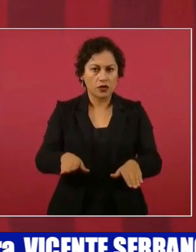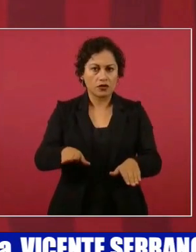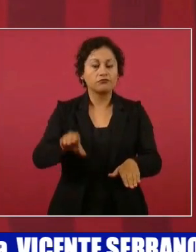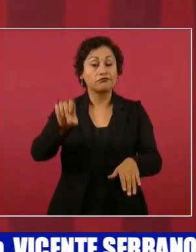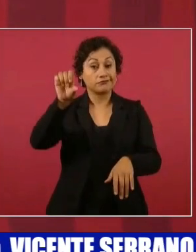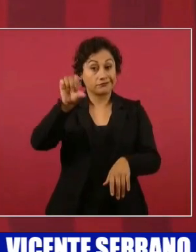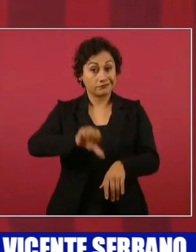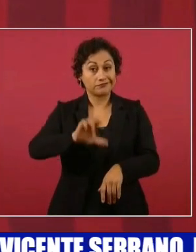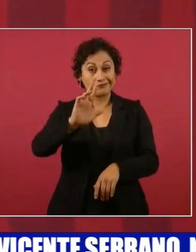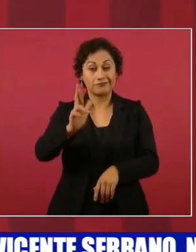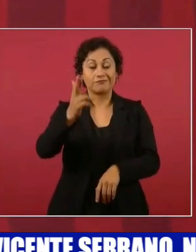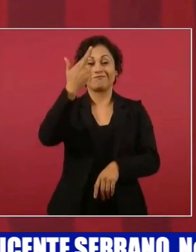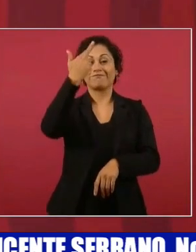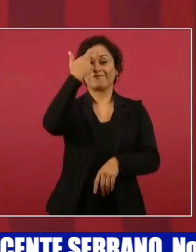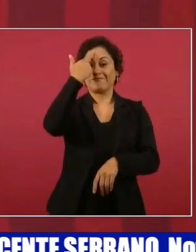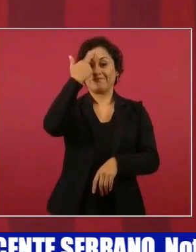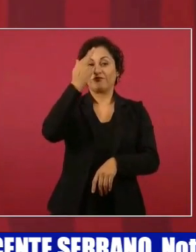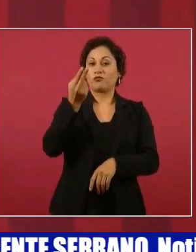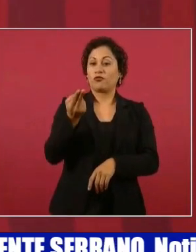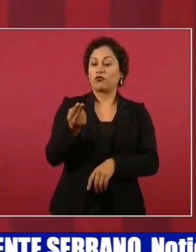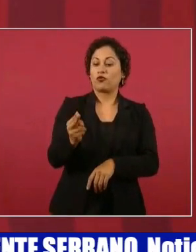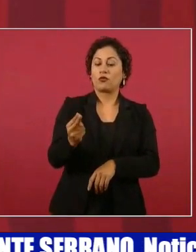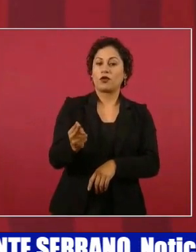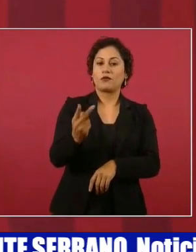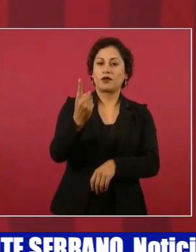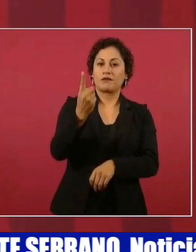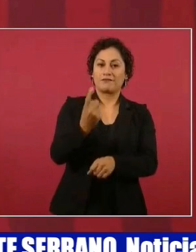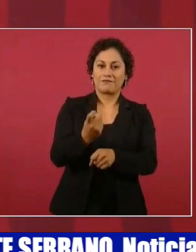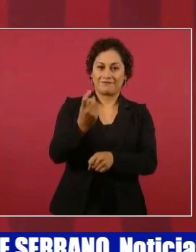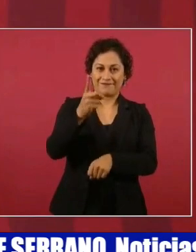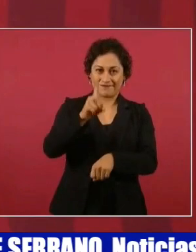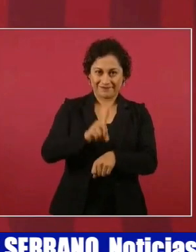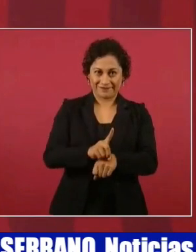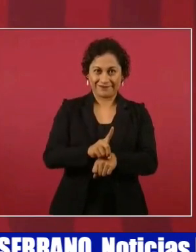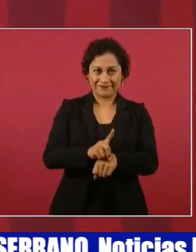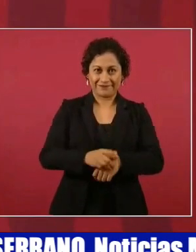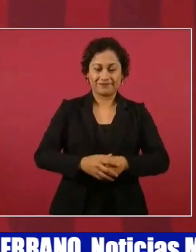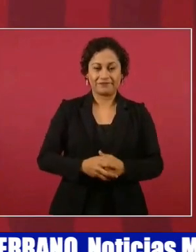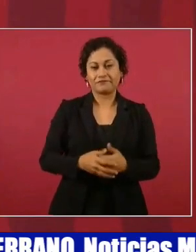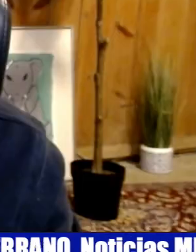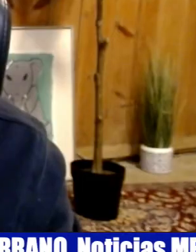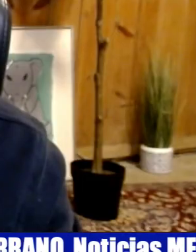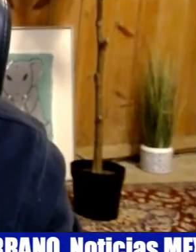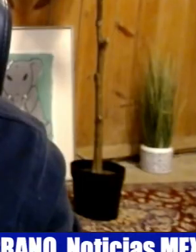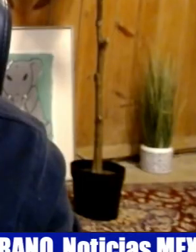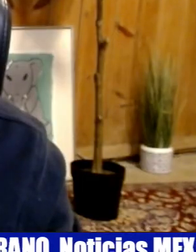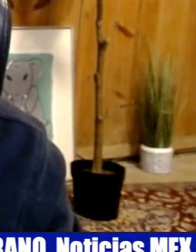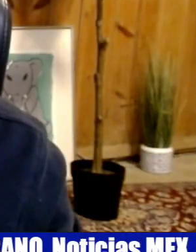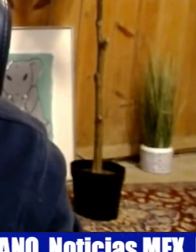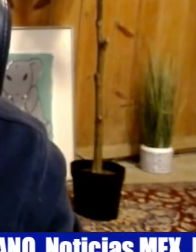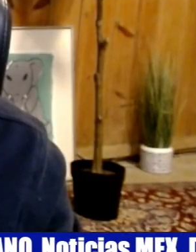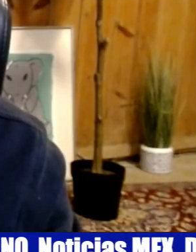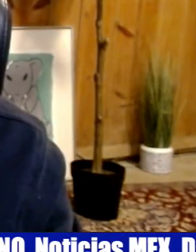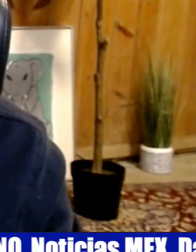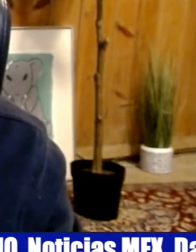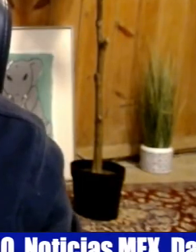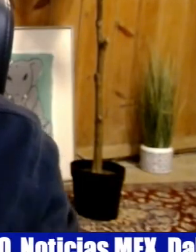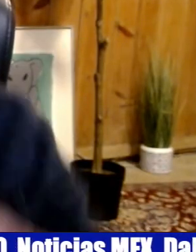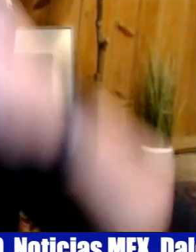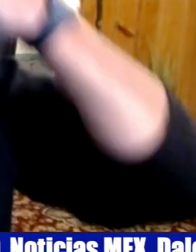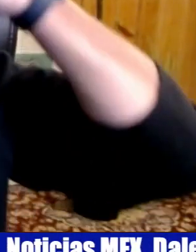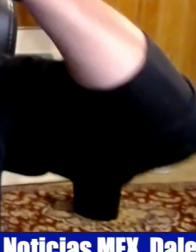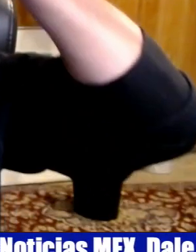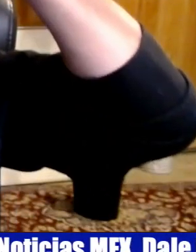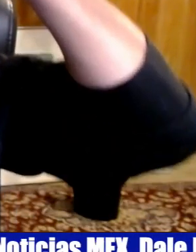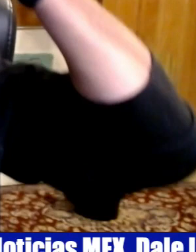los montajes, pues se quedó calladito porque pertenece al AMPA del periodismo con la consigna de que la calumnia cuando no